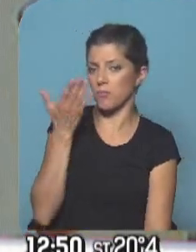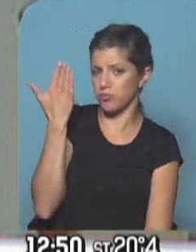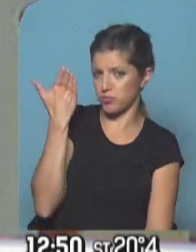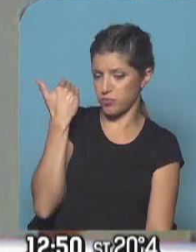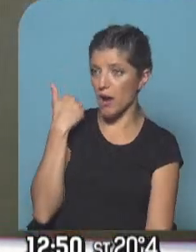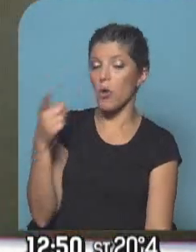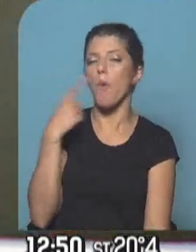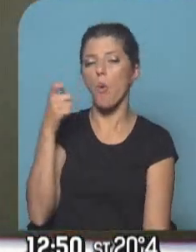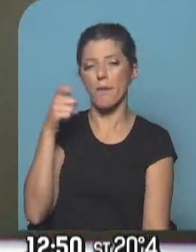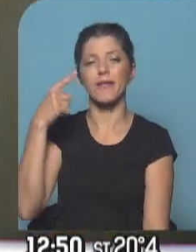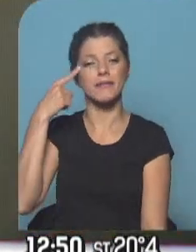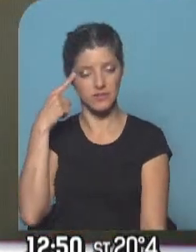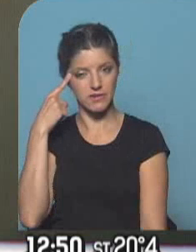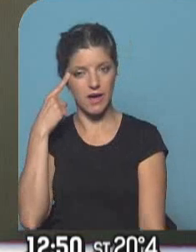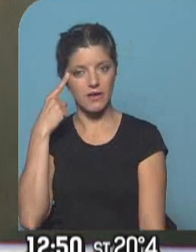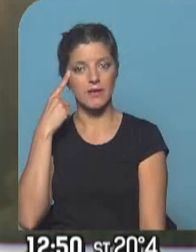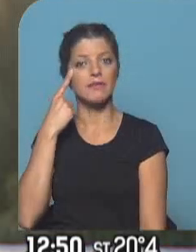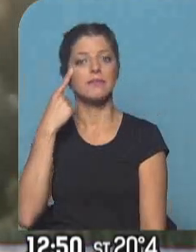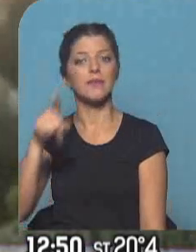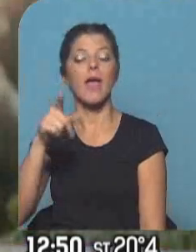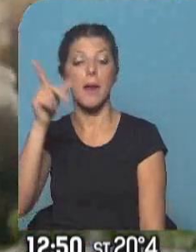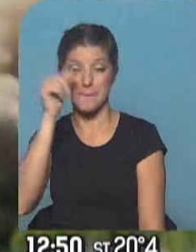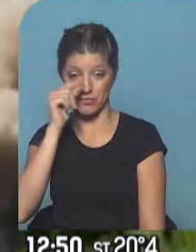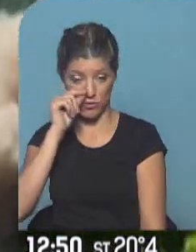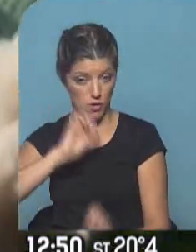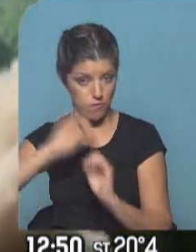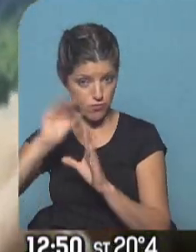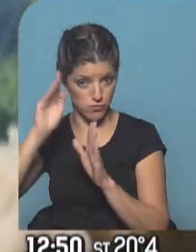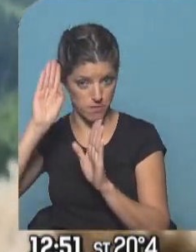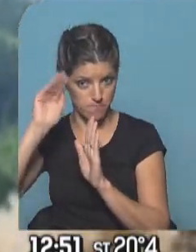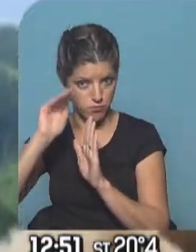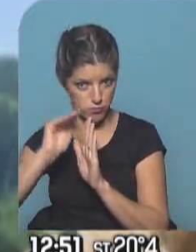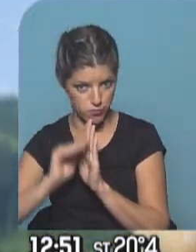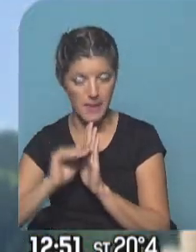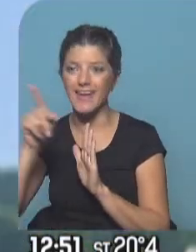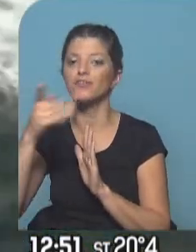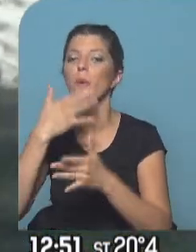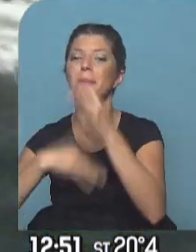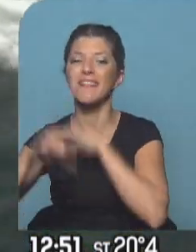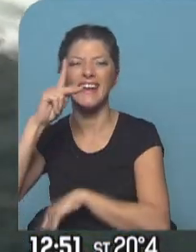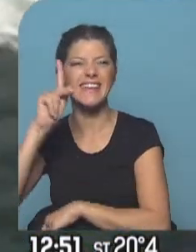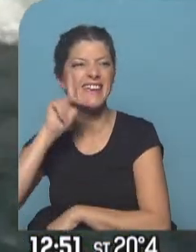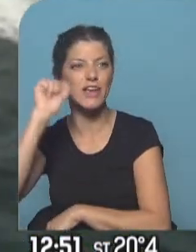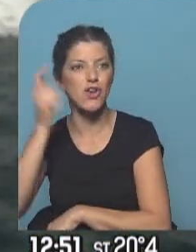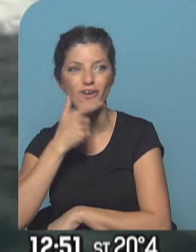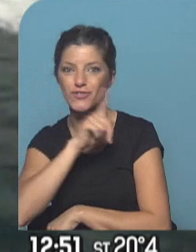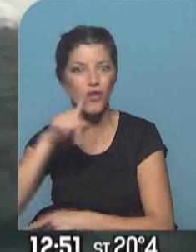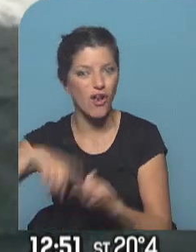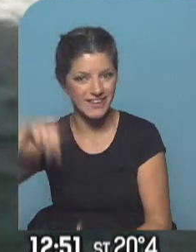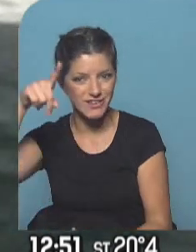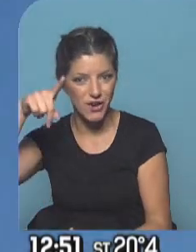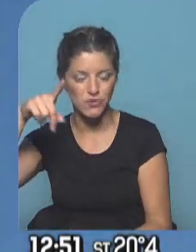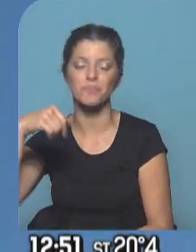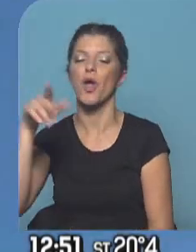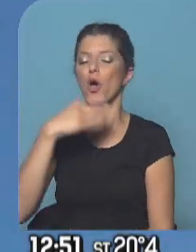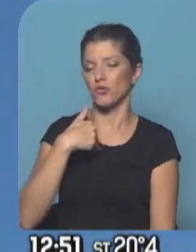de China de petróleo, y te digo que el litro, ellos lo miden en kilos, es curioso también, pero el litro, el equivalente a lo que nosotros podríamos